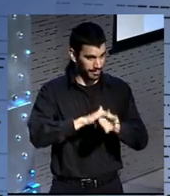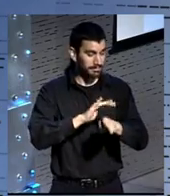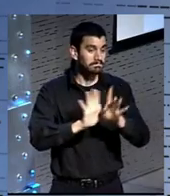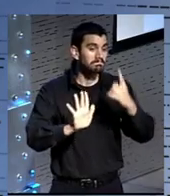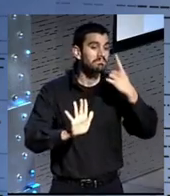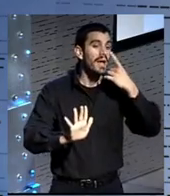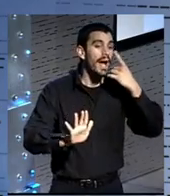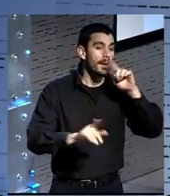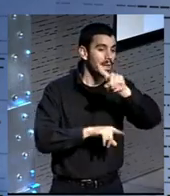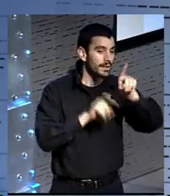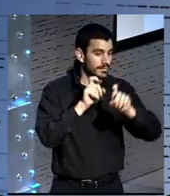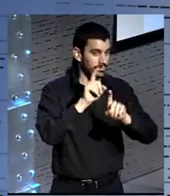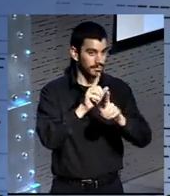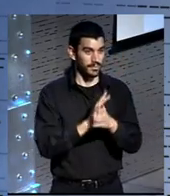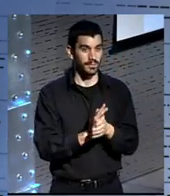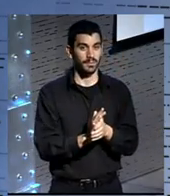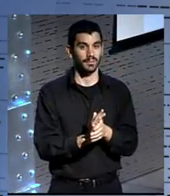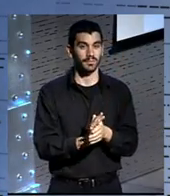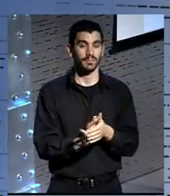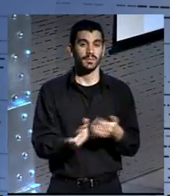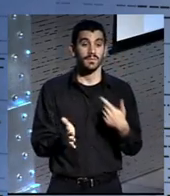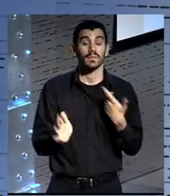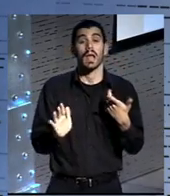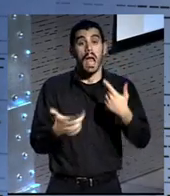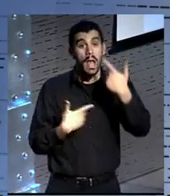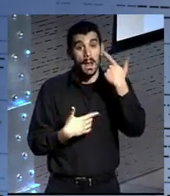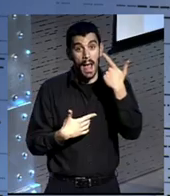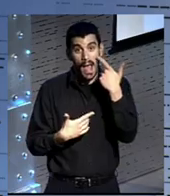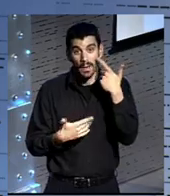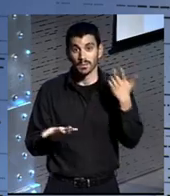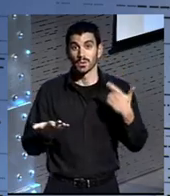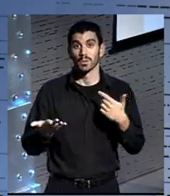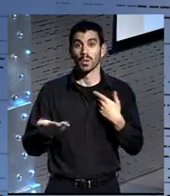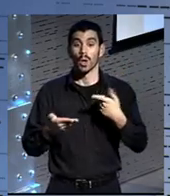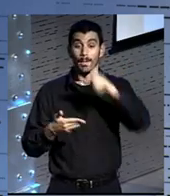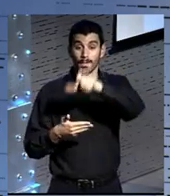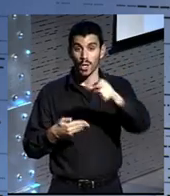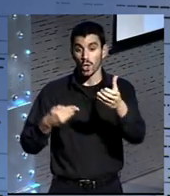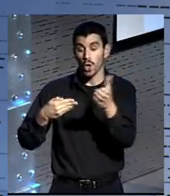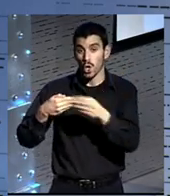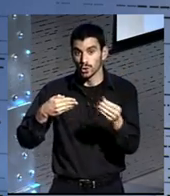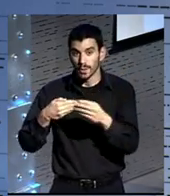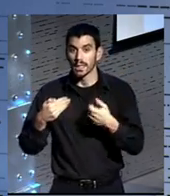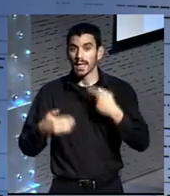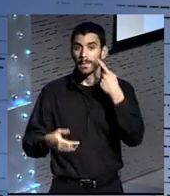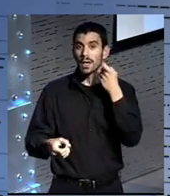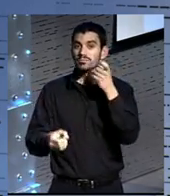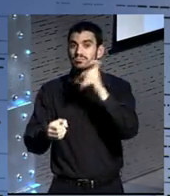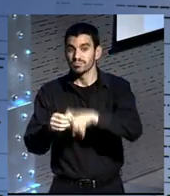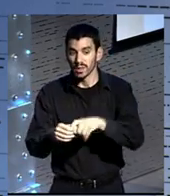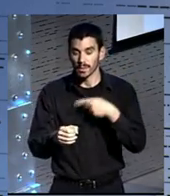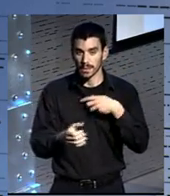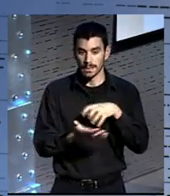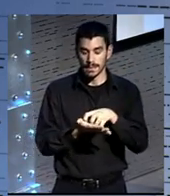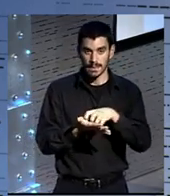veremos. Sería uno de los elementos inquietantes para los consumidores de servicios financieros. Pero lo que sí está